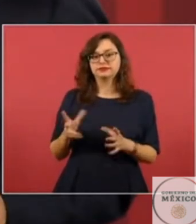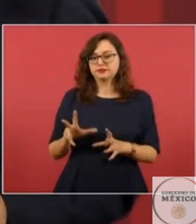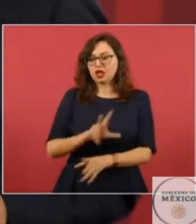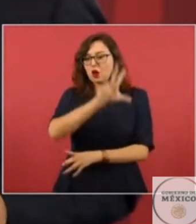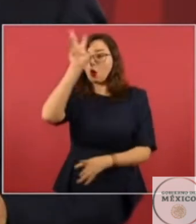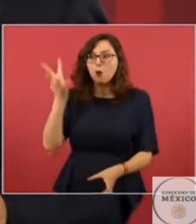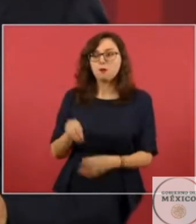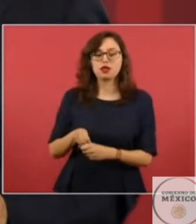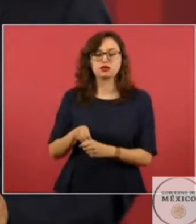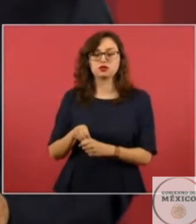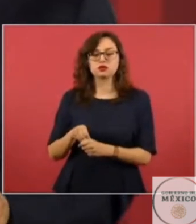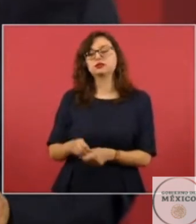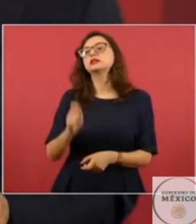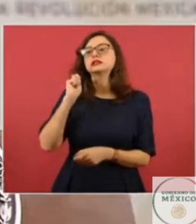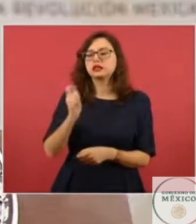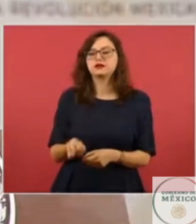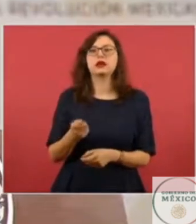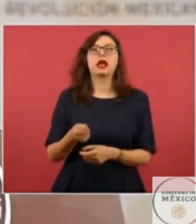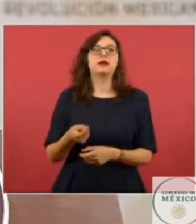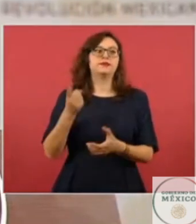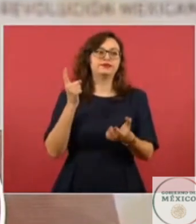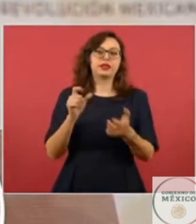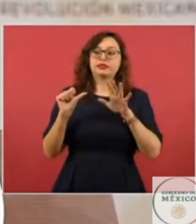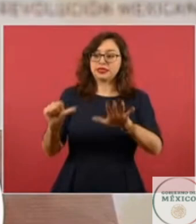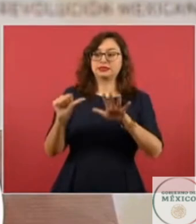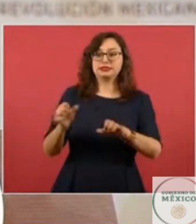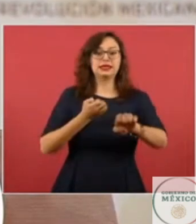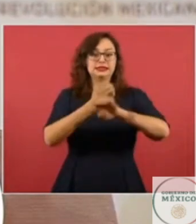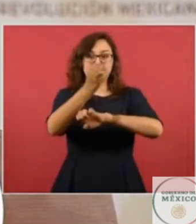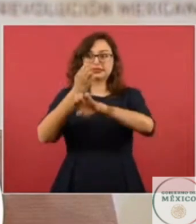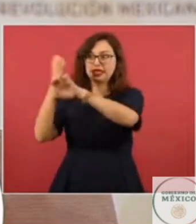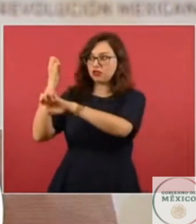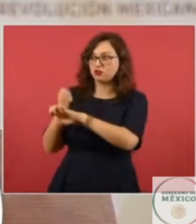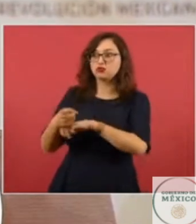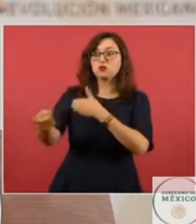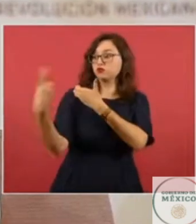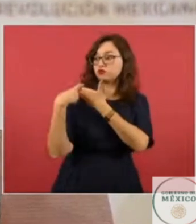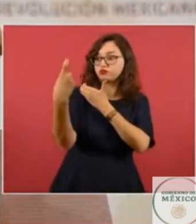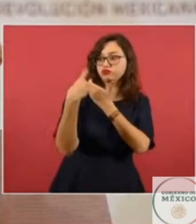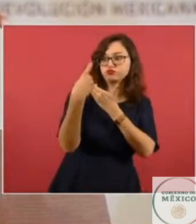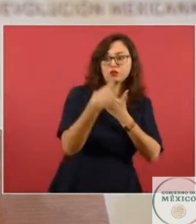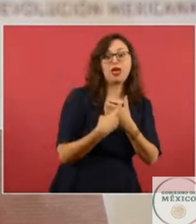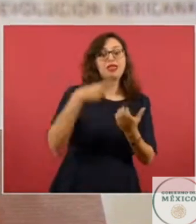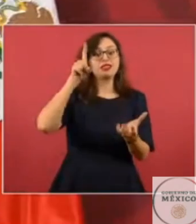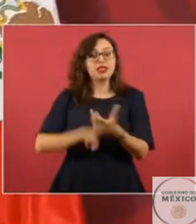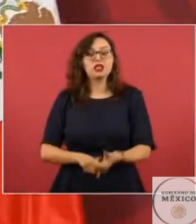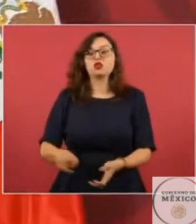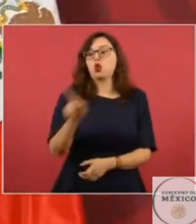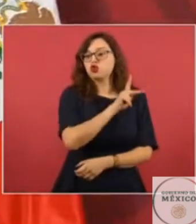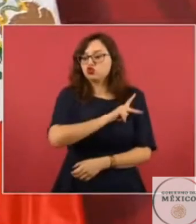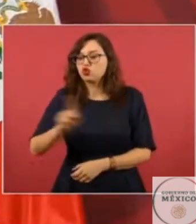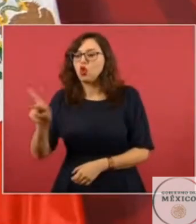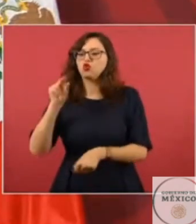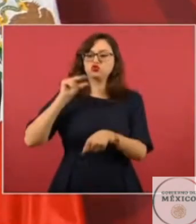Completo es que no falten los médicos, por eso necesitamos los especialistas para la